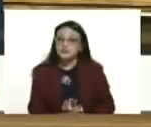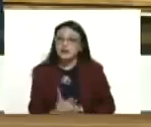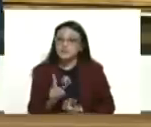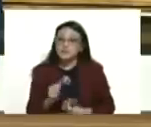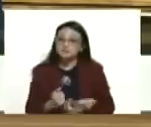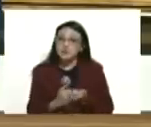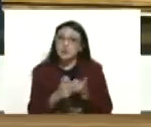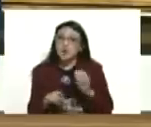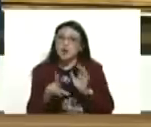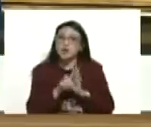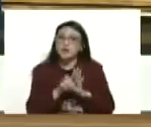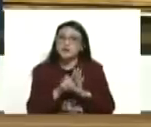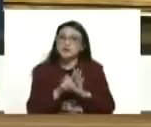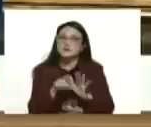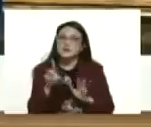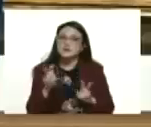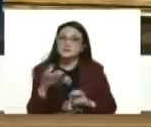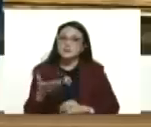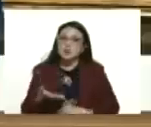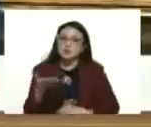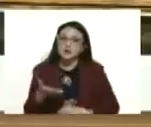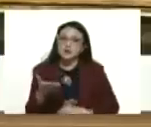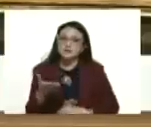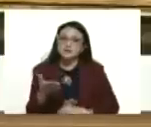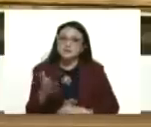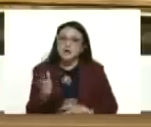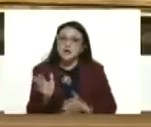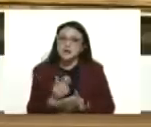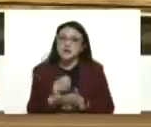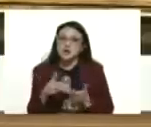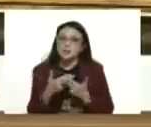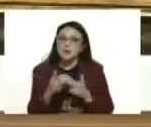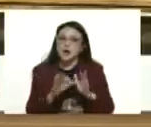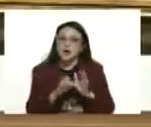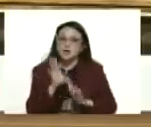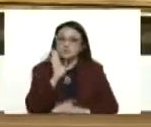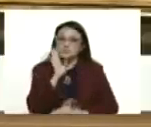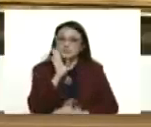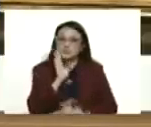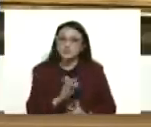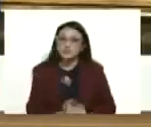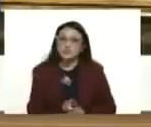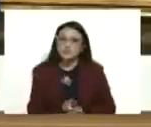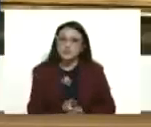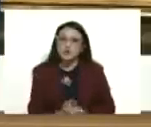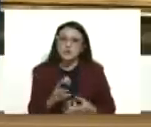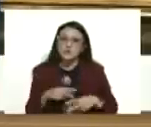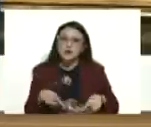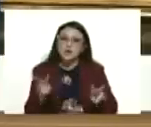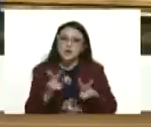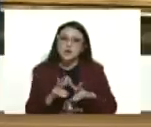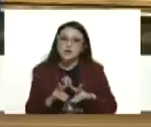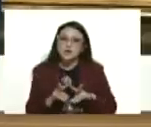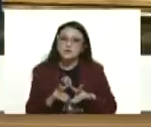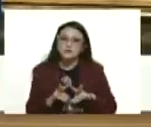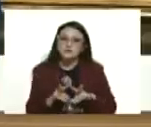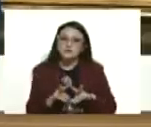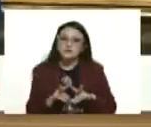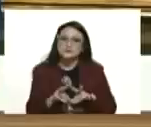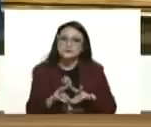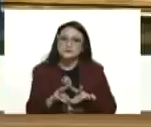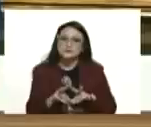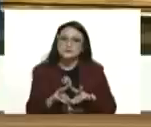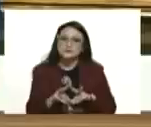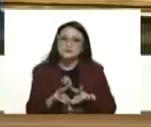contribuya esta ley a algo que es fundamental para aniquilar el sistema de la corrupción. Los valores,